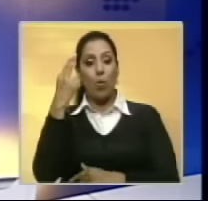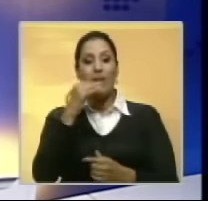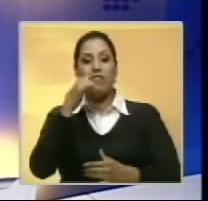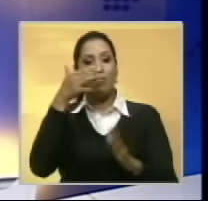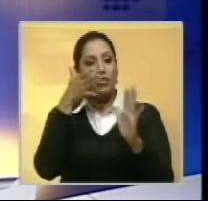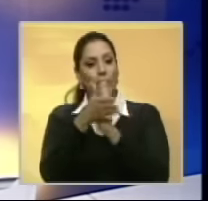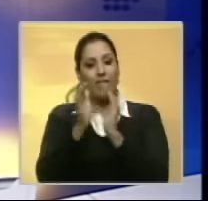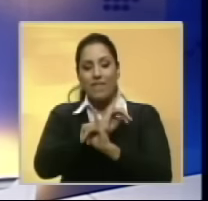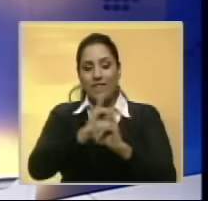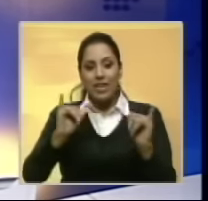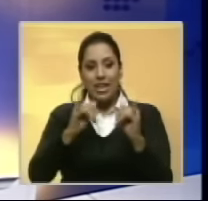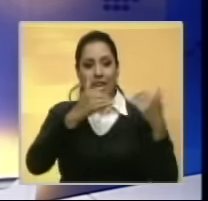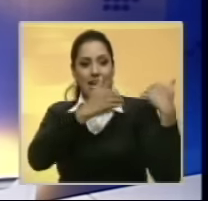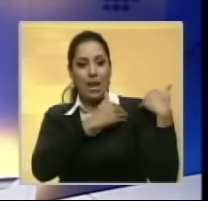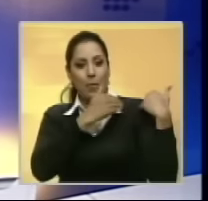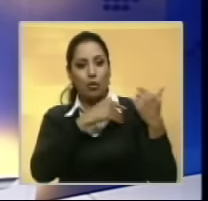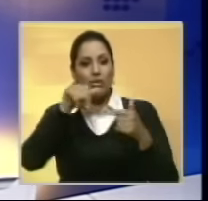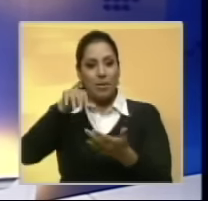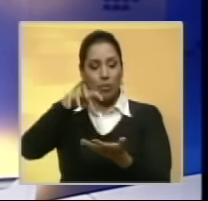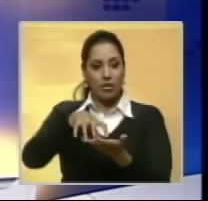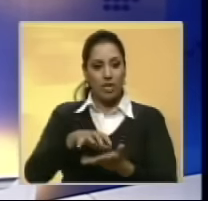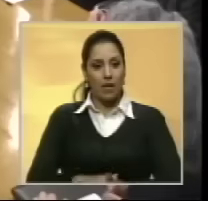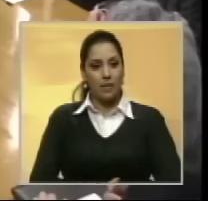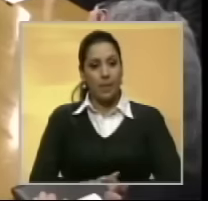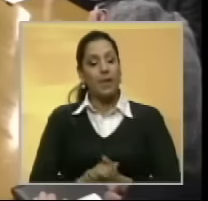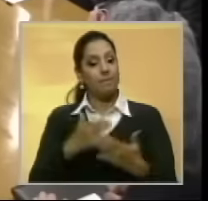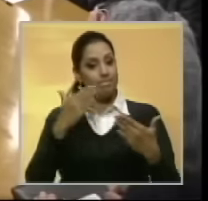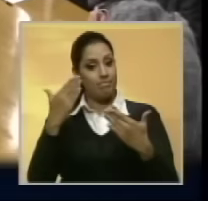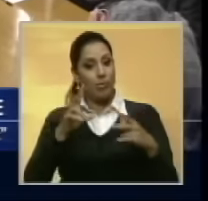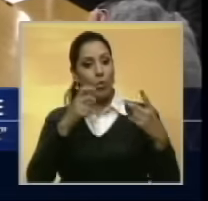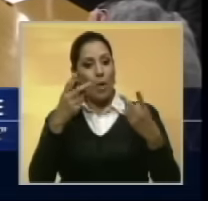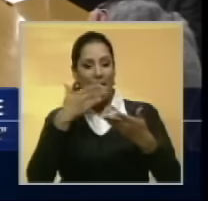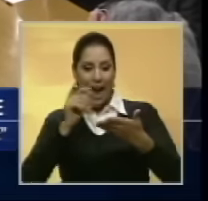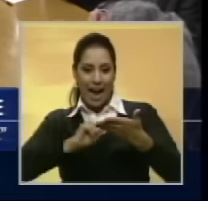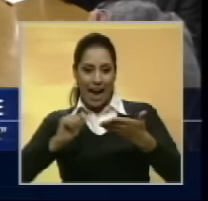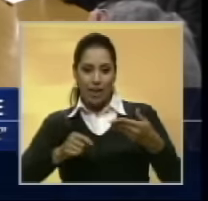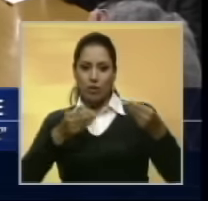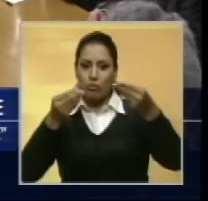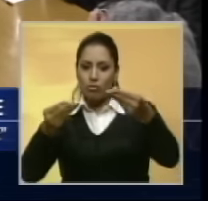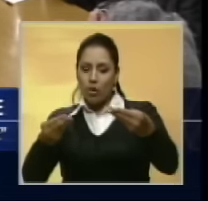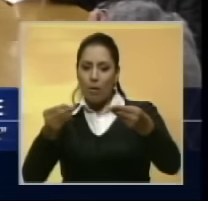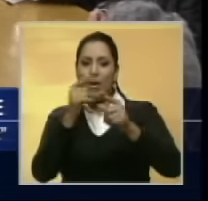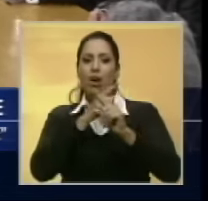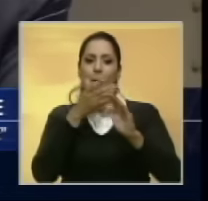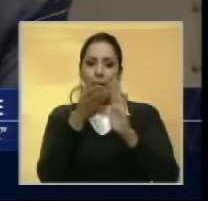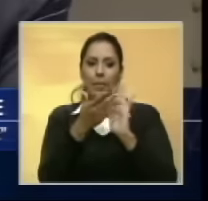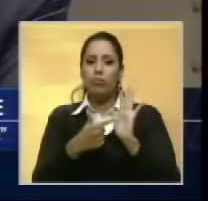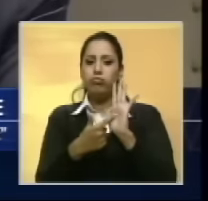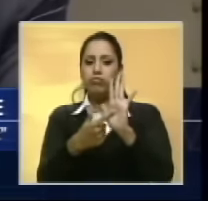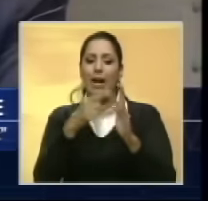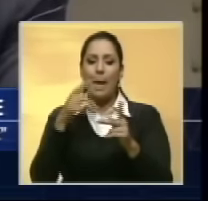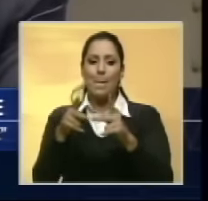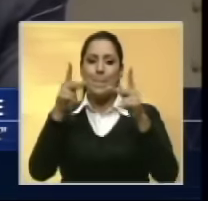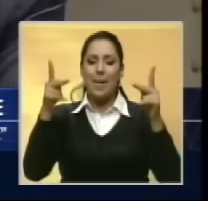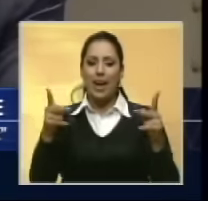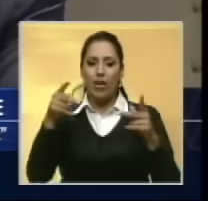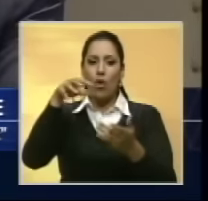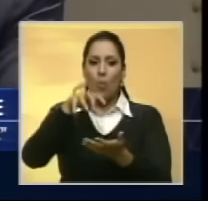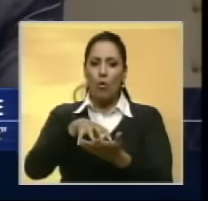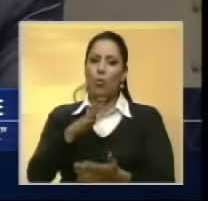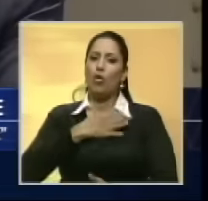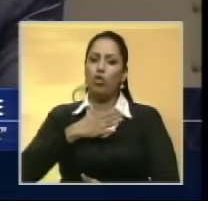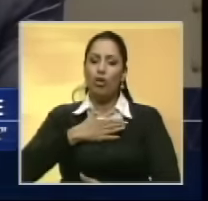sobre la culminación de su mandato en el ente regional. A través de una carta enviada a sus homólogos y que fue publicada por el diario O Estado de Sao